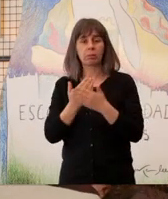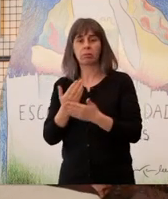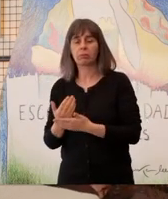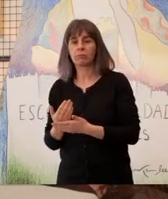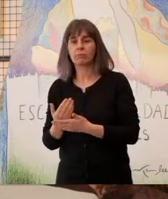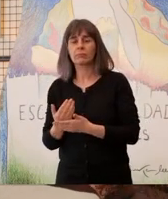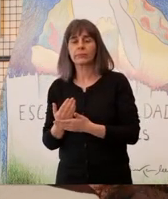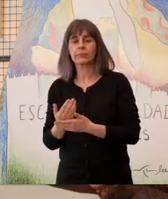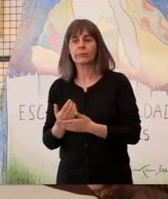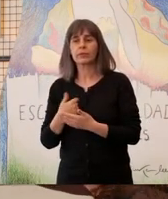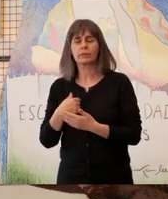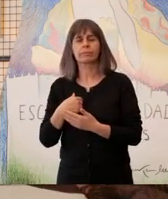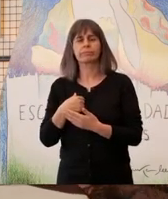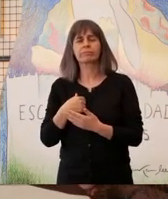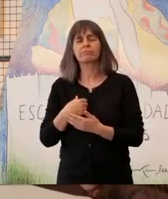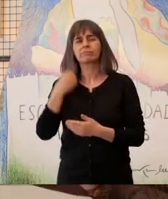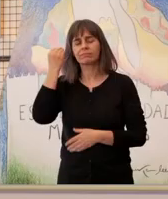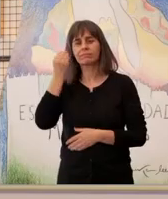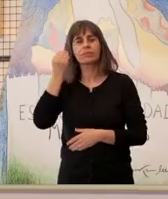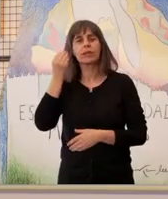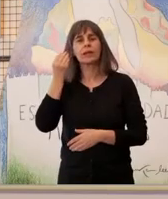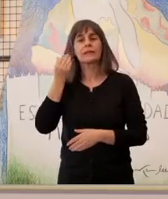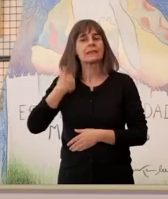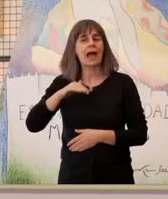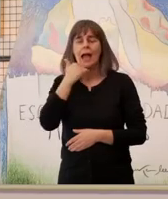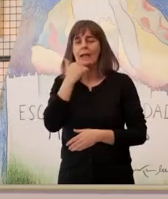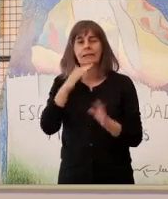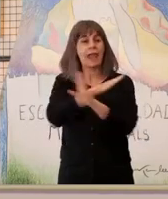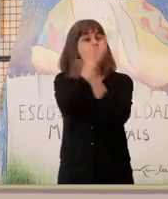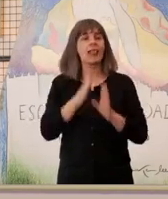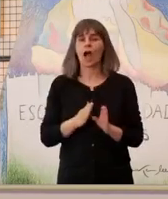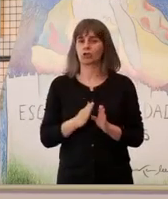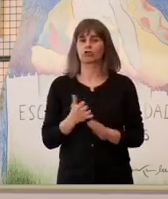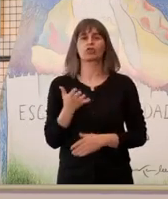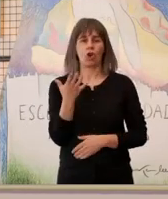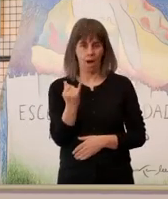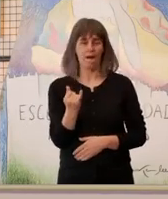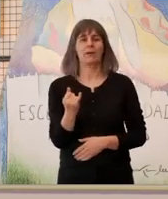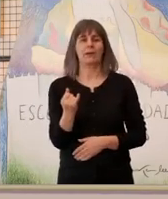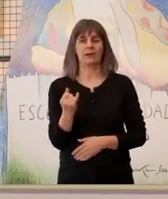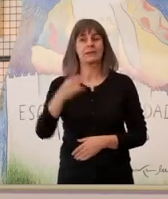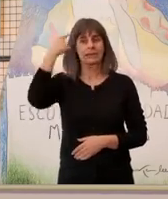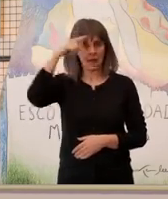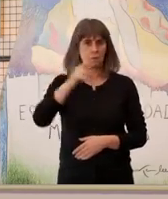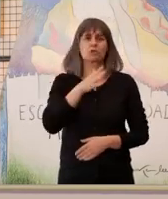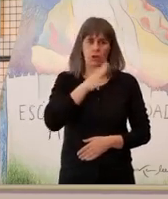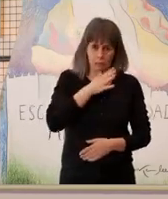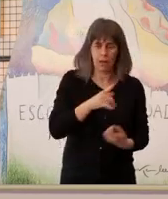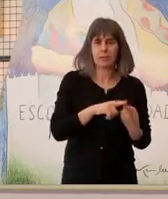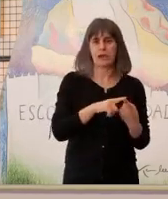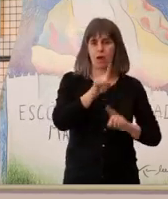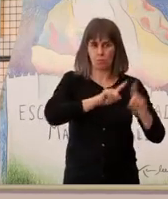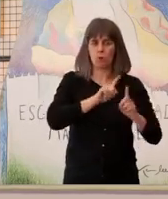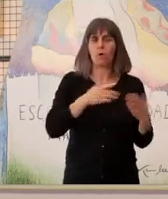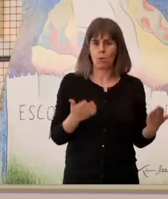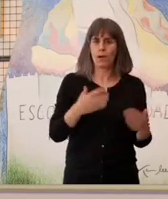impresión que es que tenemos el diagnóstico casi hecho sabemos qué es lo que pasa es decir estamos ya